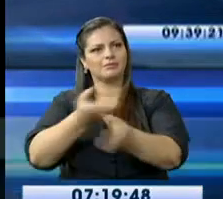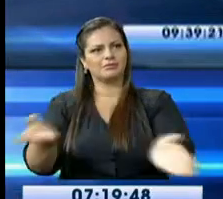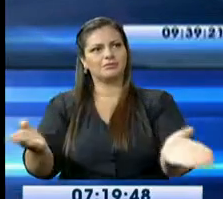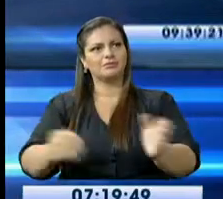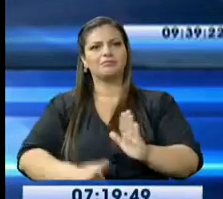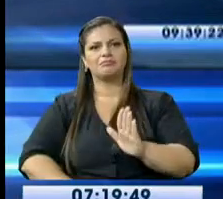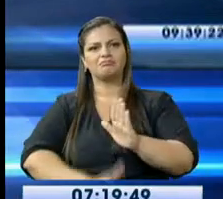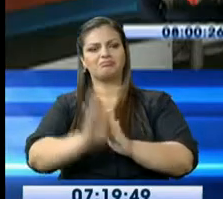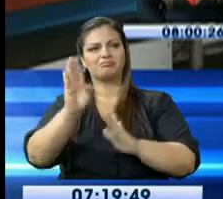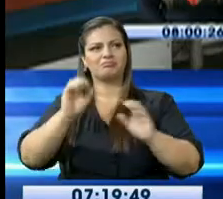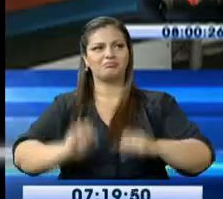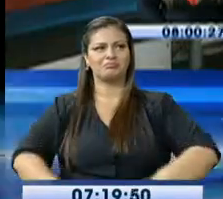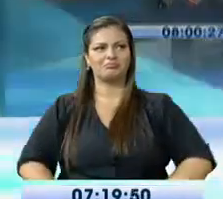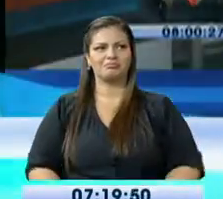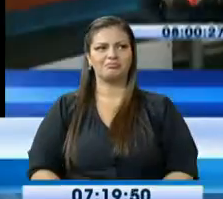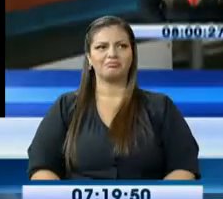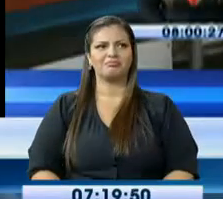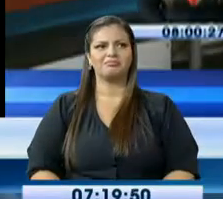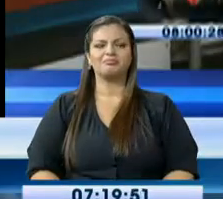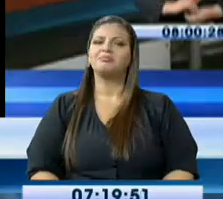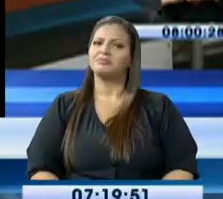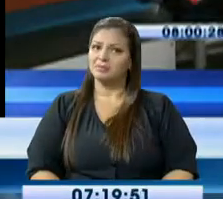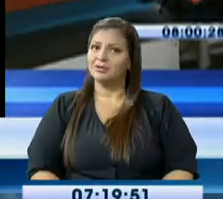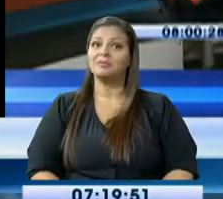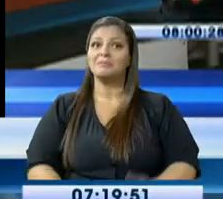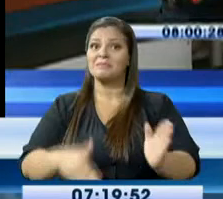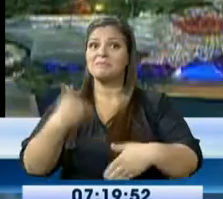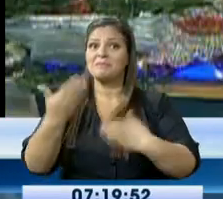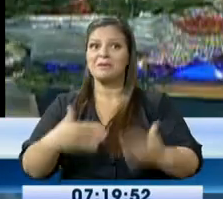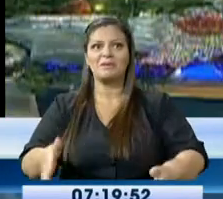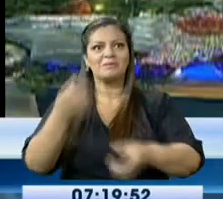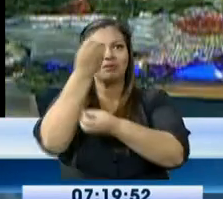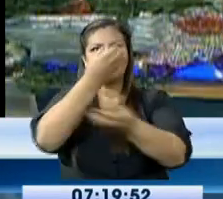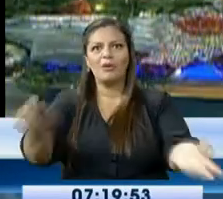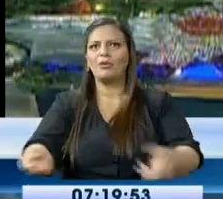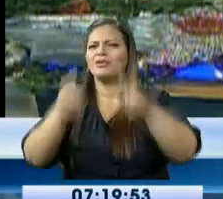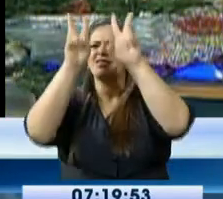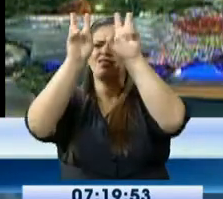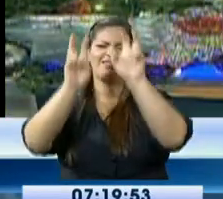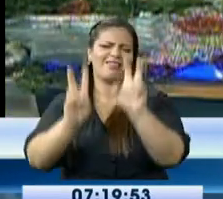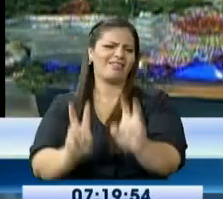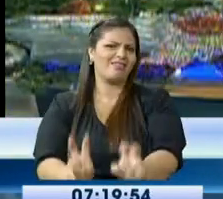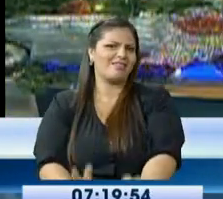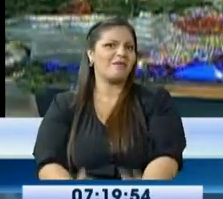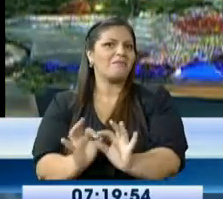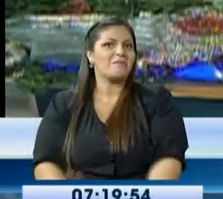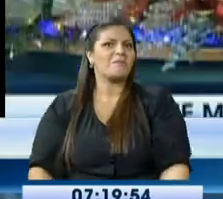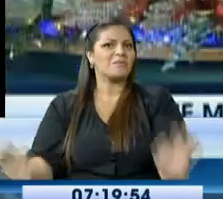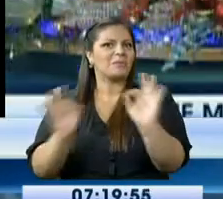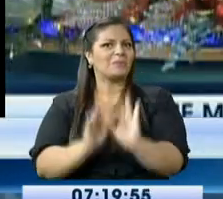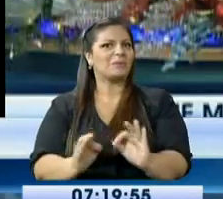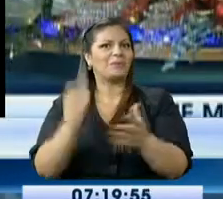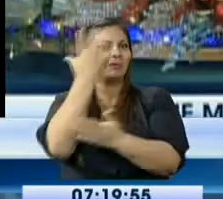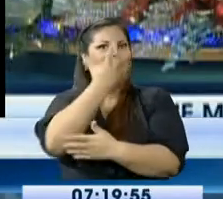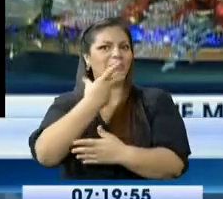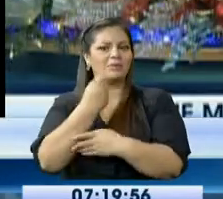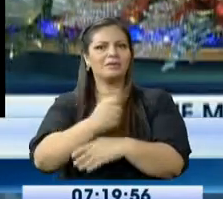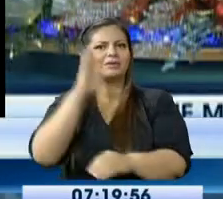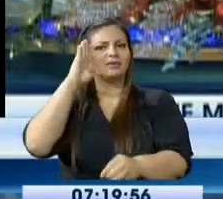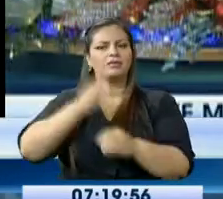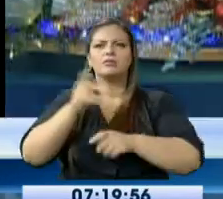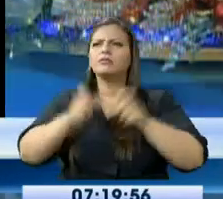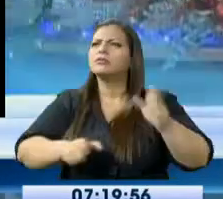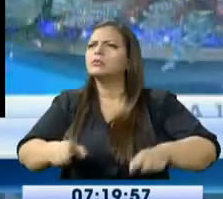Les vamos a preparar muchas cosas nuevas, importantes, interesantes, para justamente mantener el interés siempre y que siga